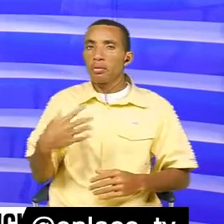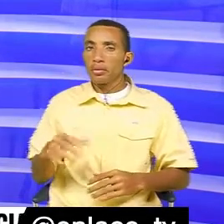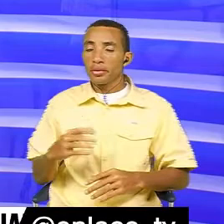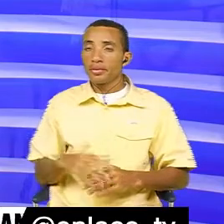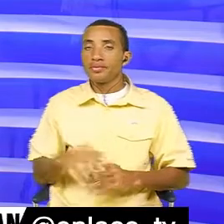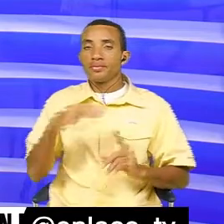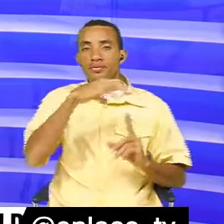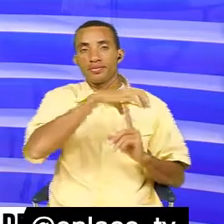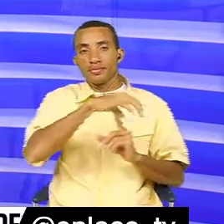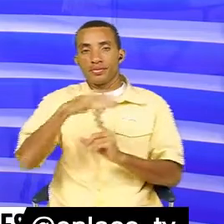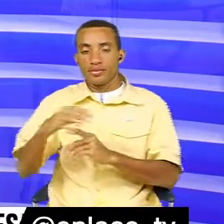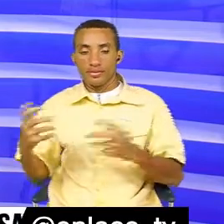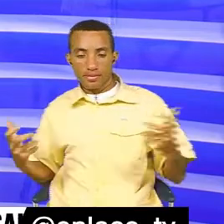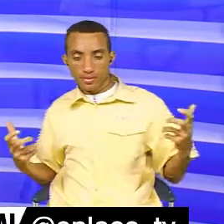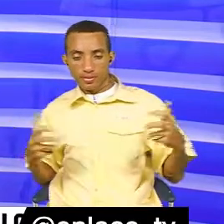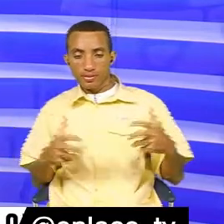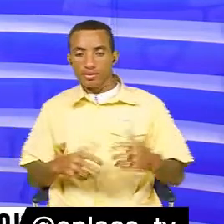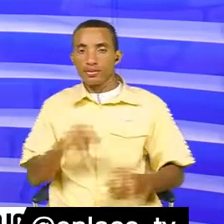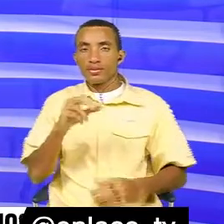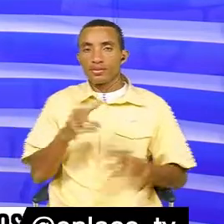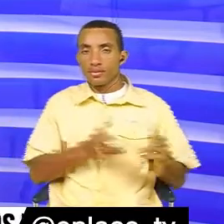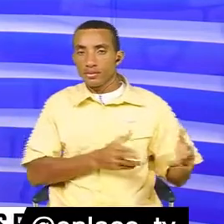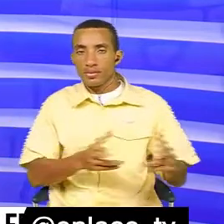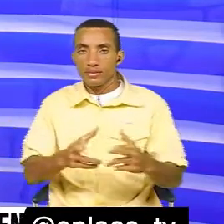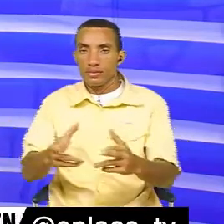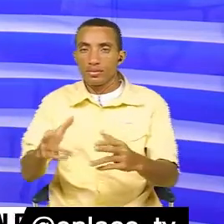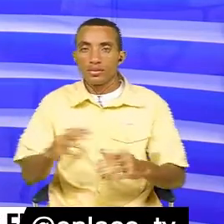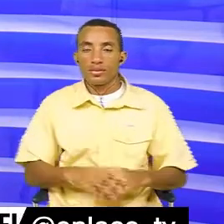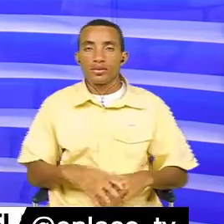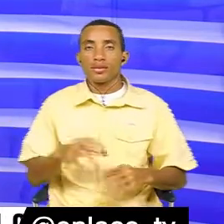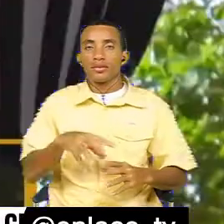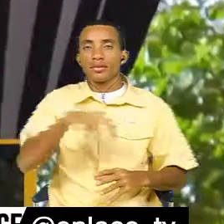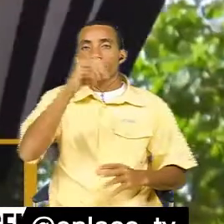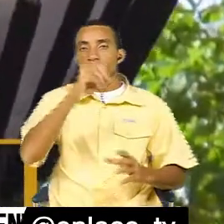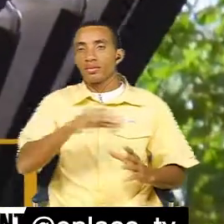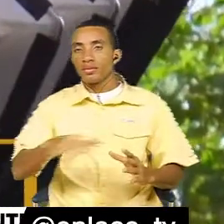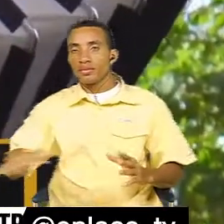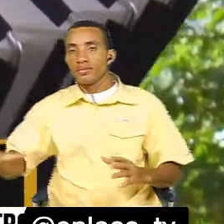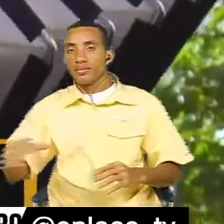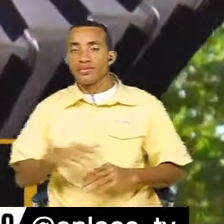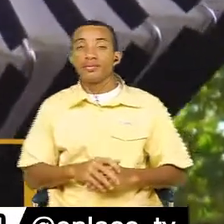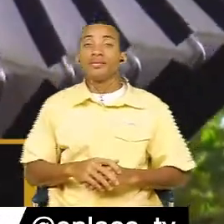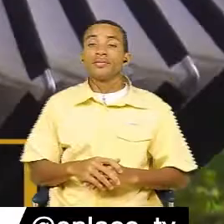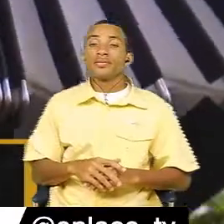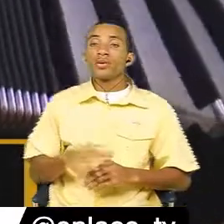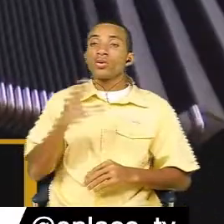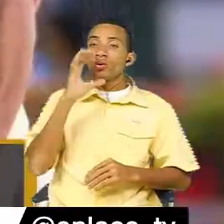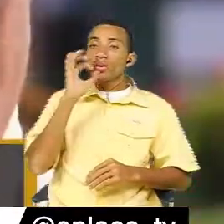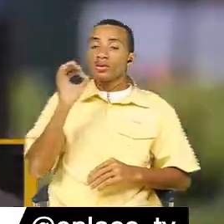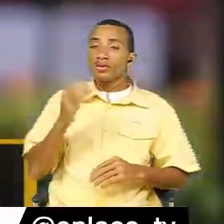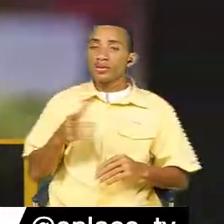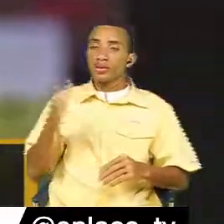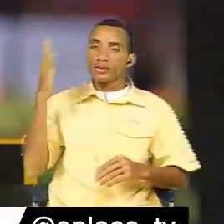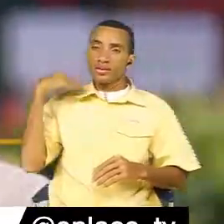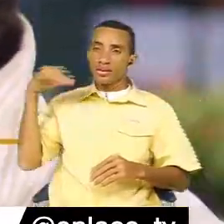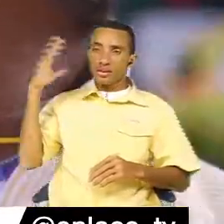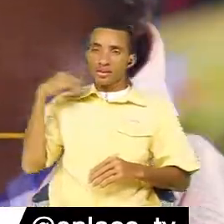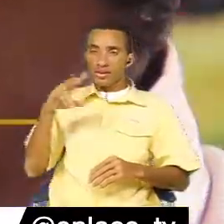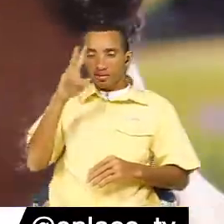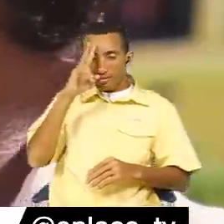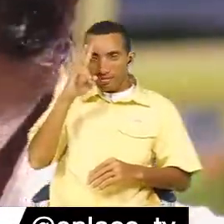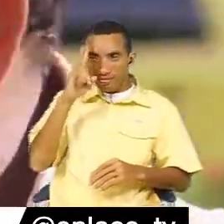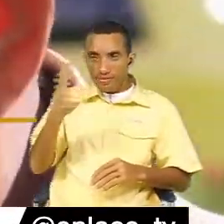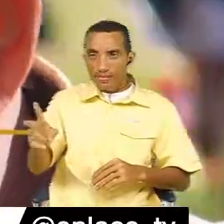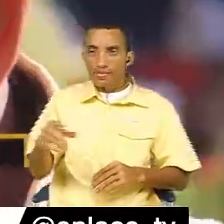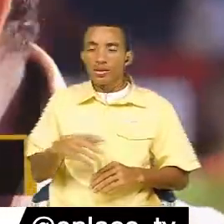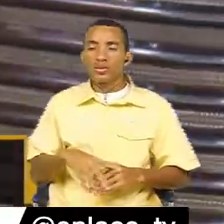Festival de Acordeones Río Grande de la Magdalena. Alirio Rezarte es un barranqueño que años atrás logró reconocimiento por su talento